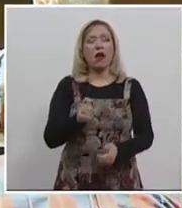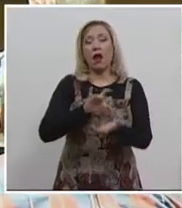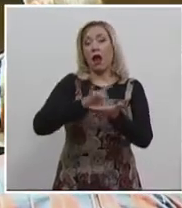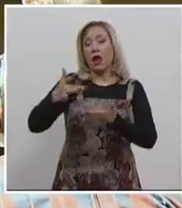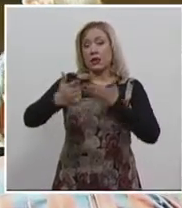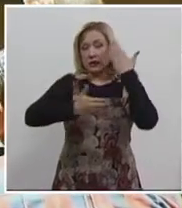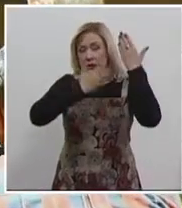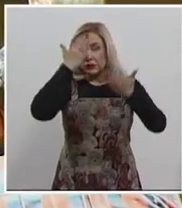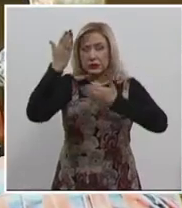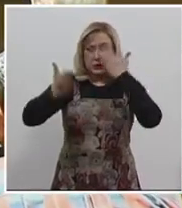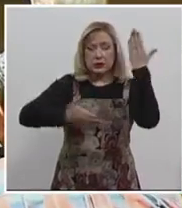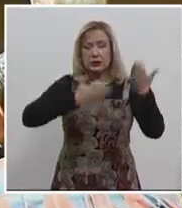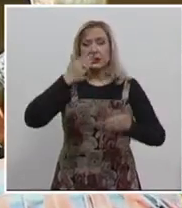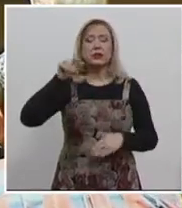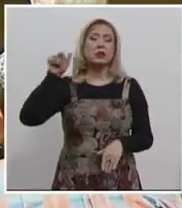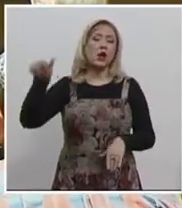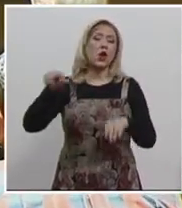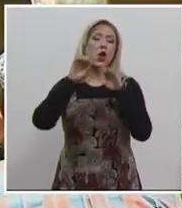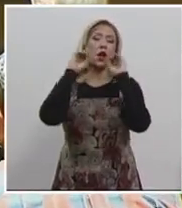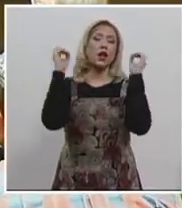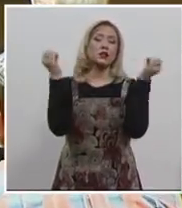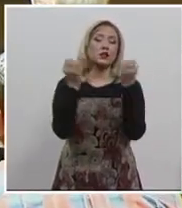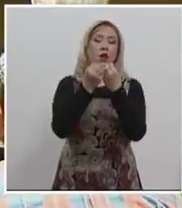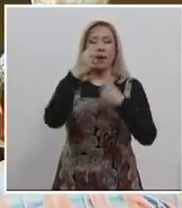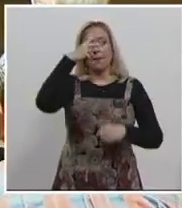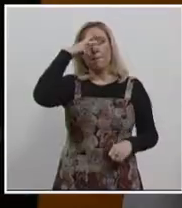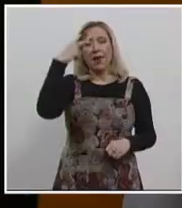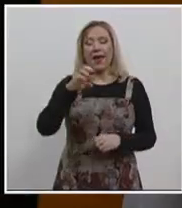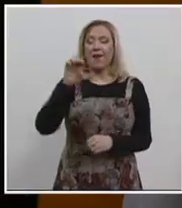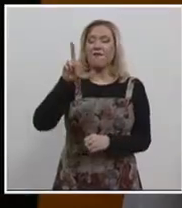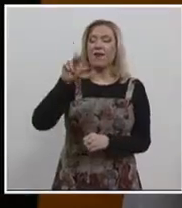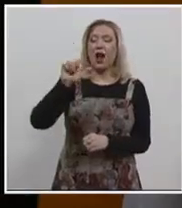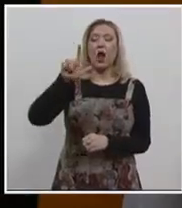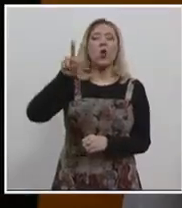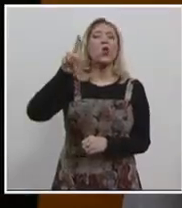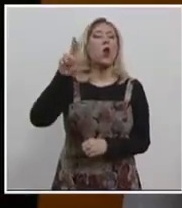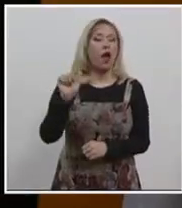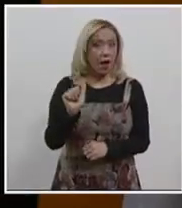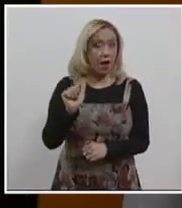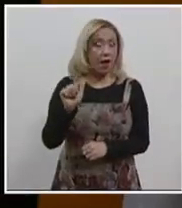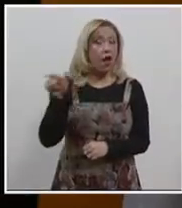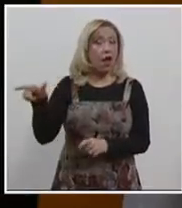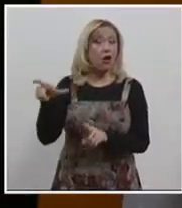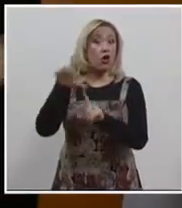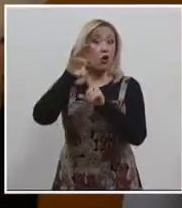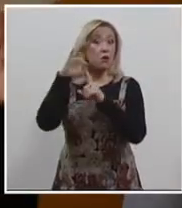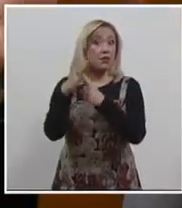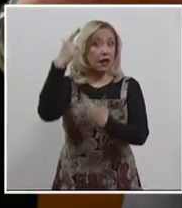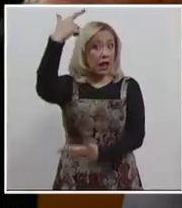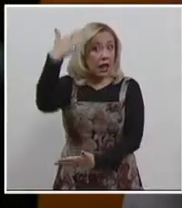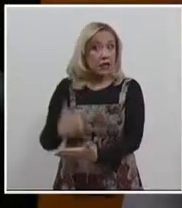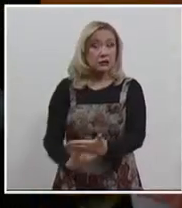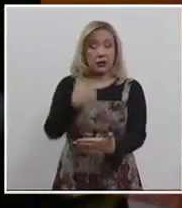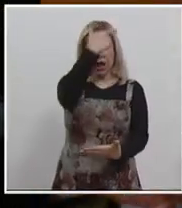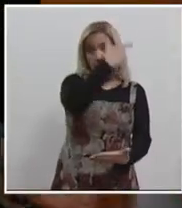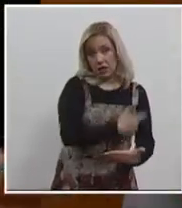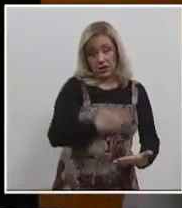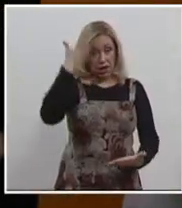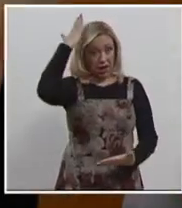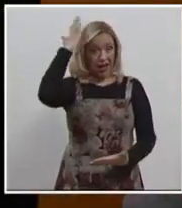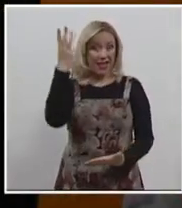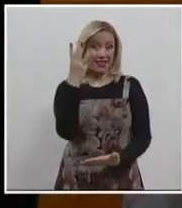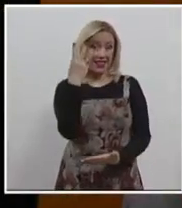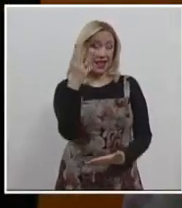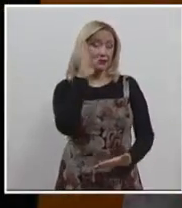estudio realizado por la organización México Evalúa. Se creó un comité de listas integrado por 3